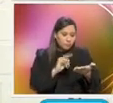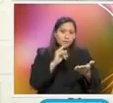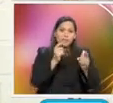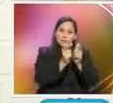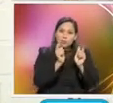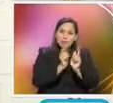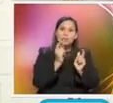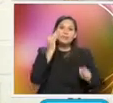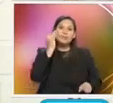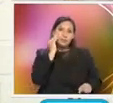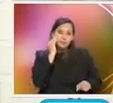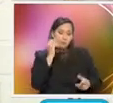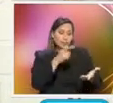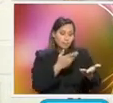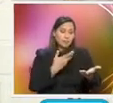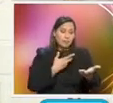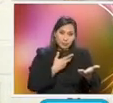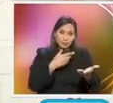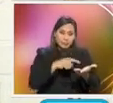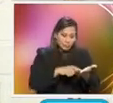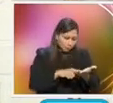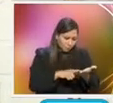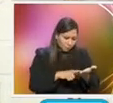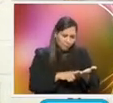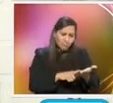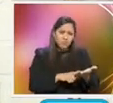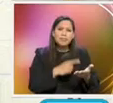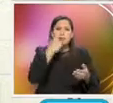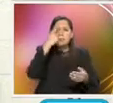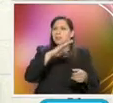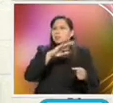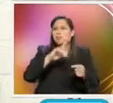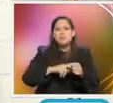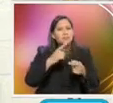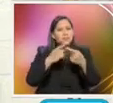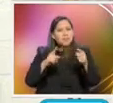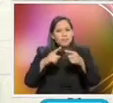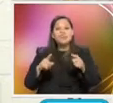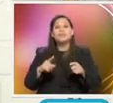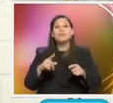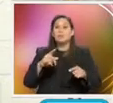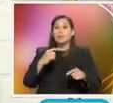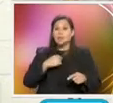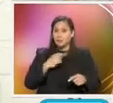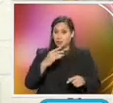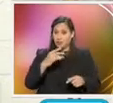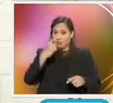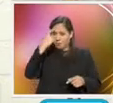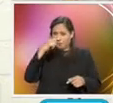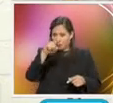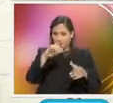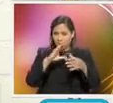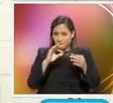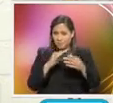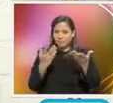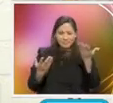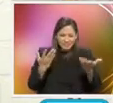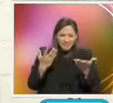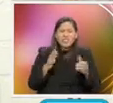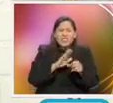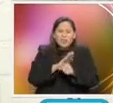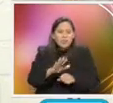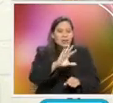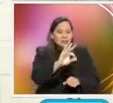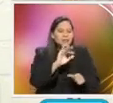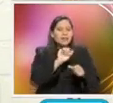grupos en Facebook que tienen disponibles para cualquier tipo de mascotas, porque aquí mi dilema para con ustedes era: ¿qué aplicación